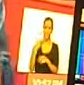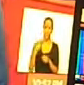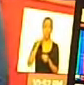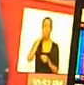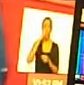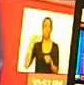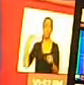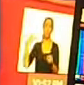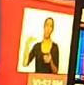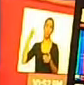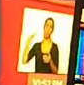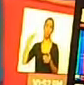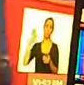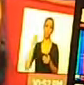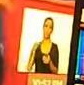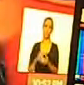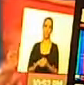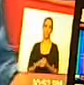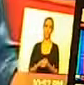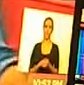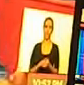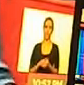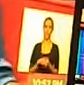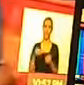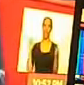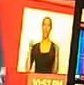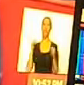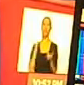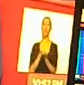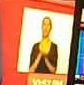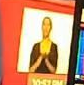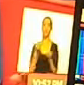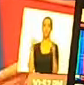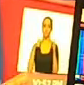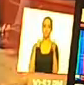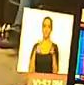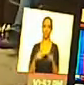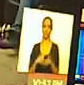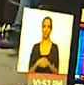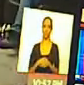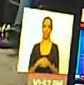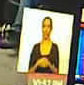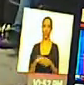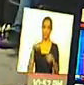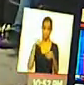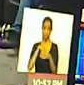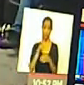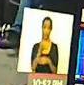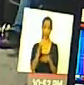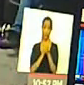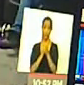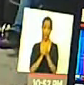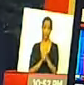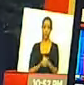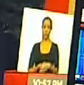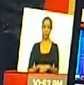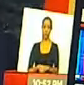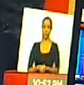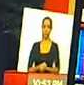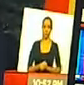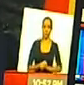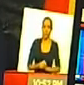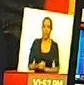1900. Que los sacaron del museo. Que eran como que, no, están las pruebas con estos disparados. No, y se las sembraron a varios compañeros. A varios, dentro al camarada que